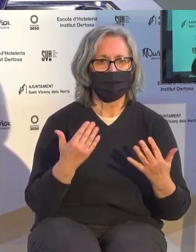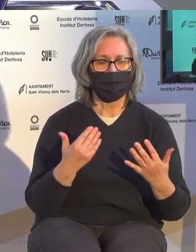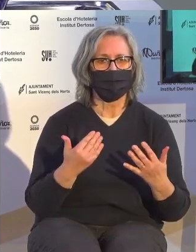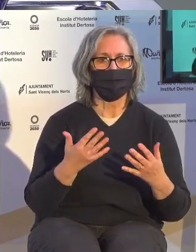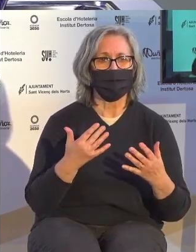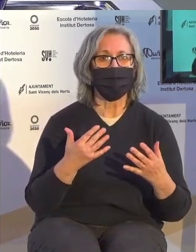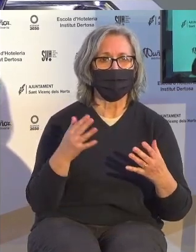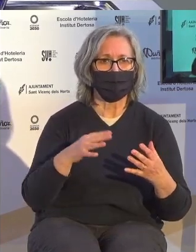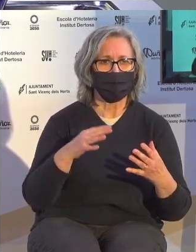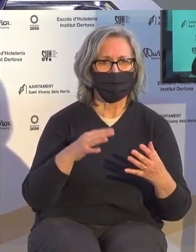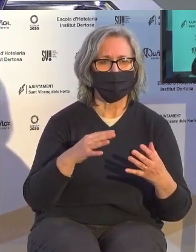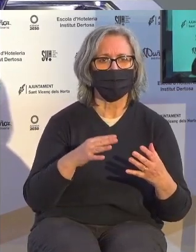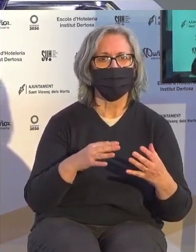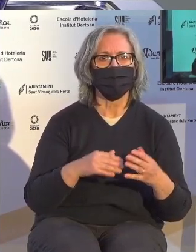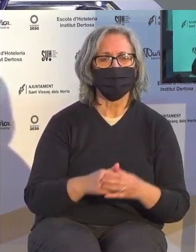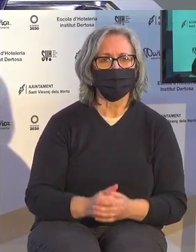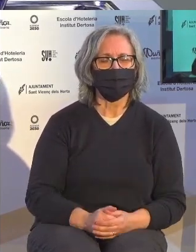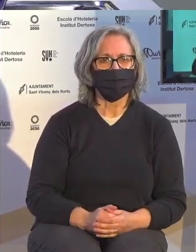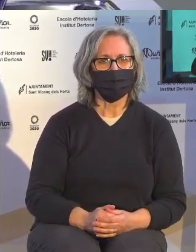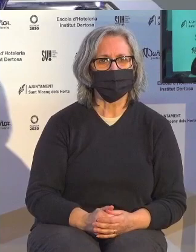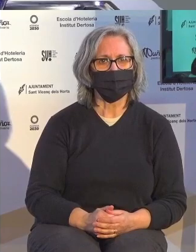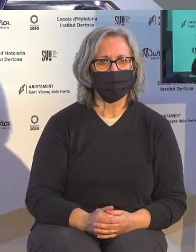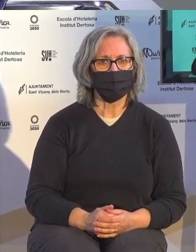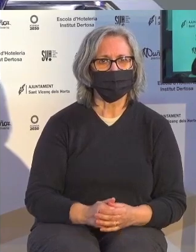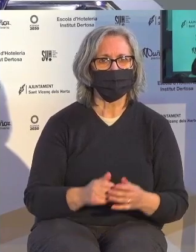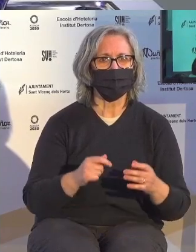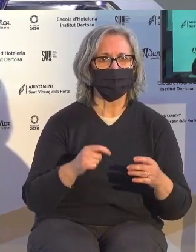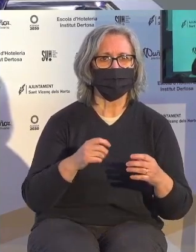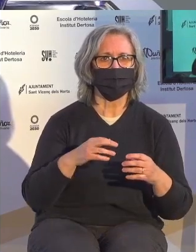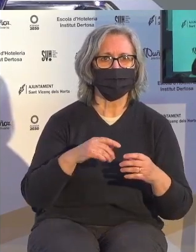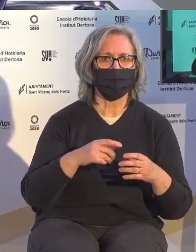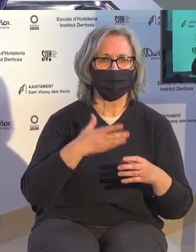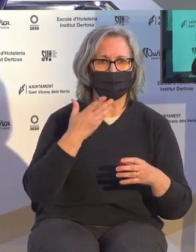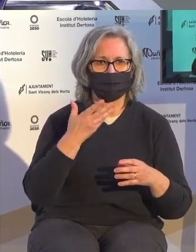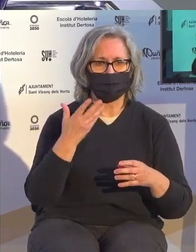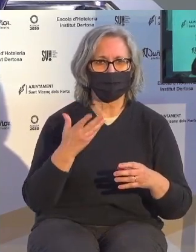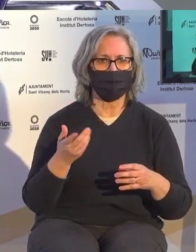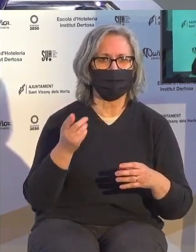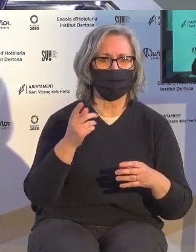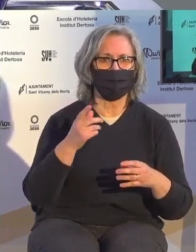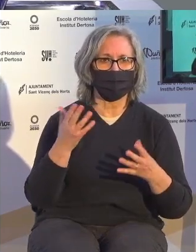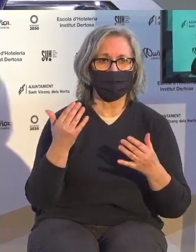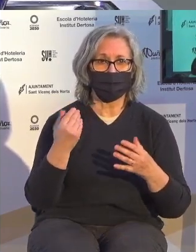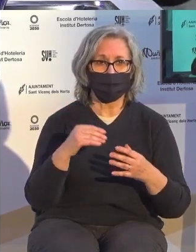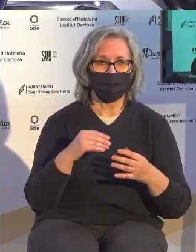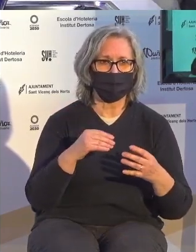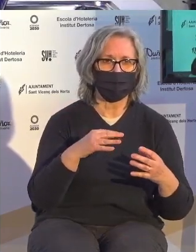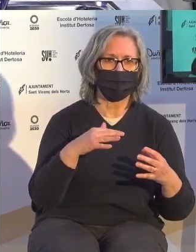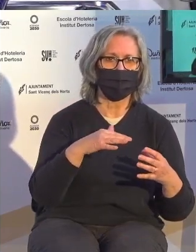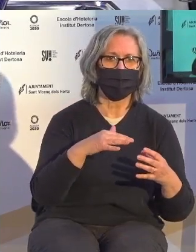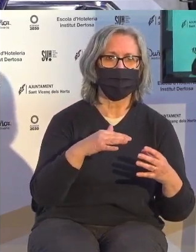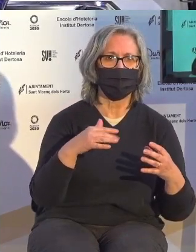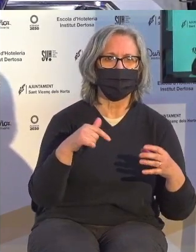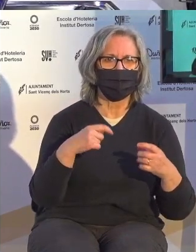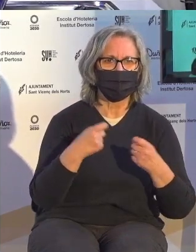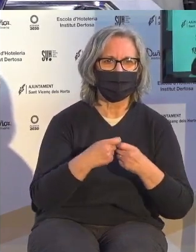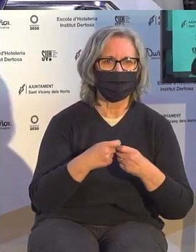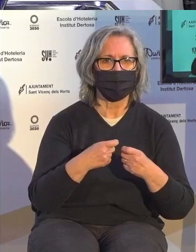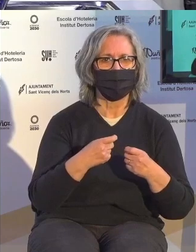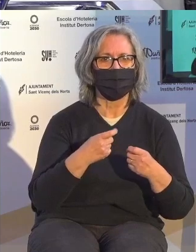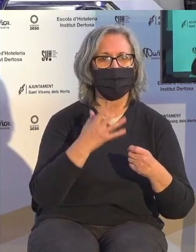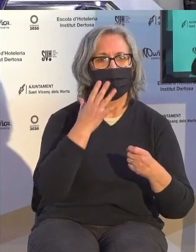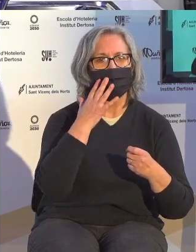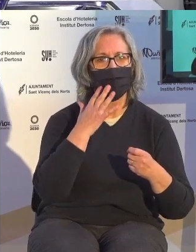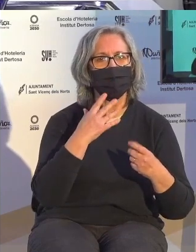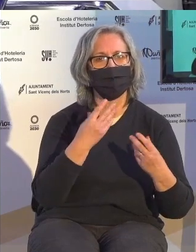está entrar aquí está haciendo esto más frío y está evaporando también la agua caliente